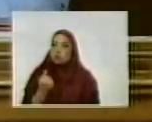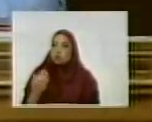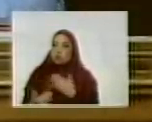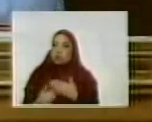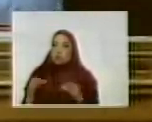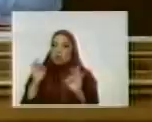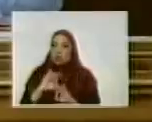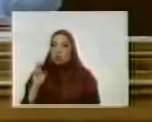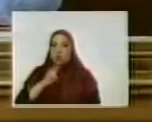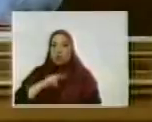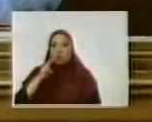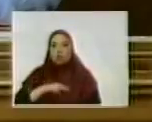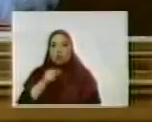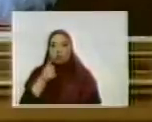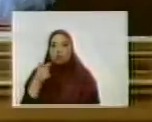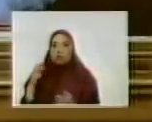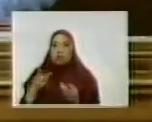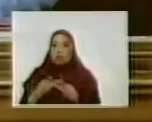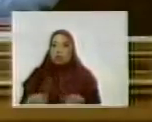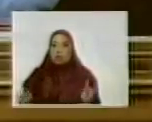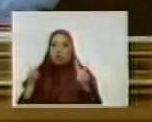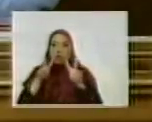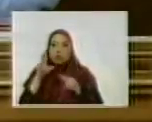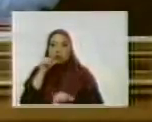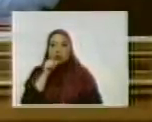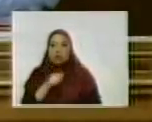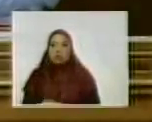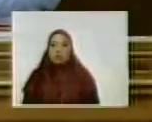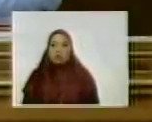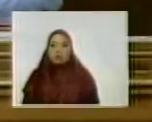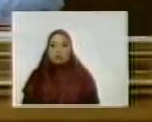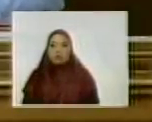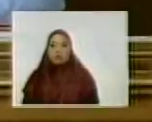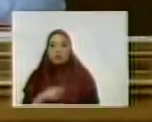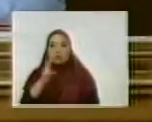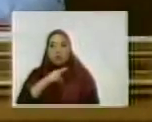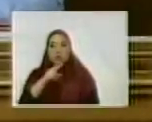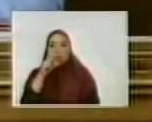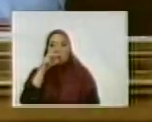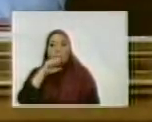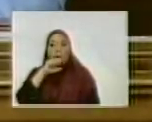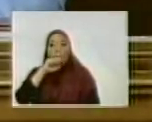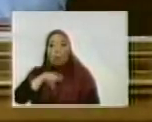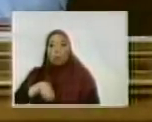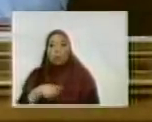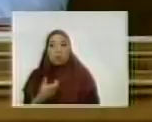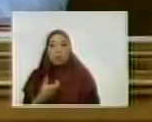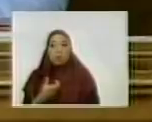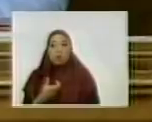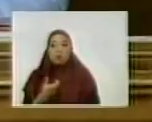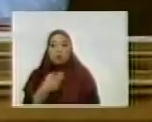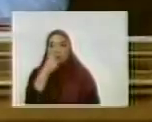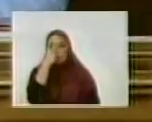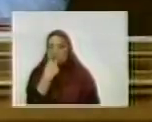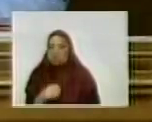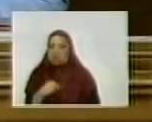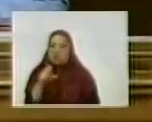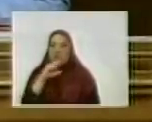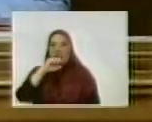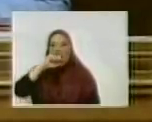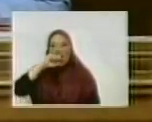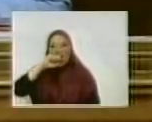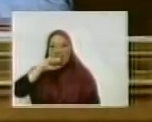Eso no tienen ningún tipo de valores. A ellos lo único que los mueve es el odio, la miseria, la